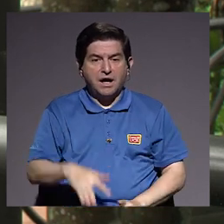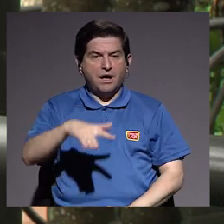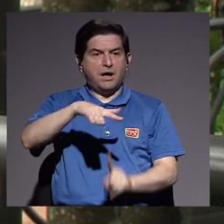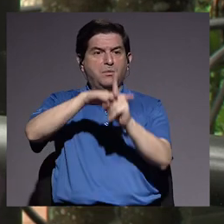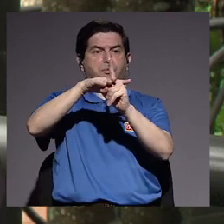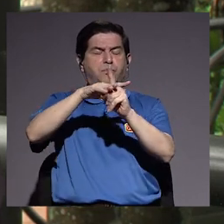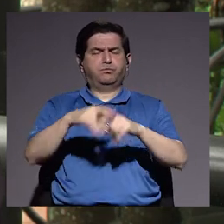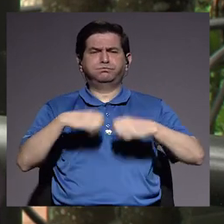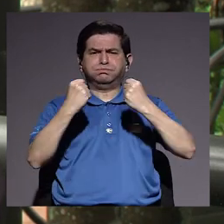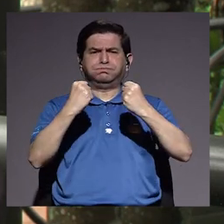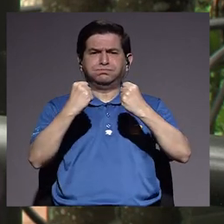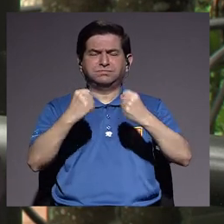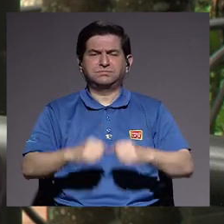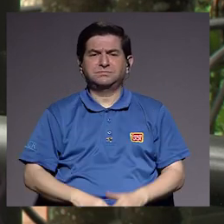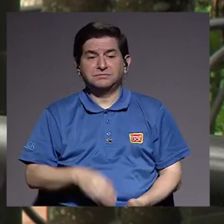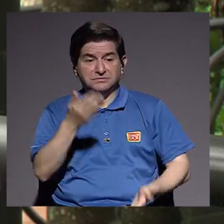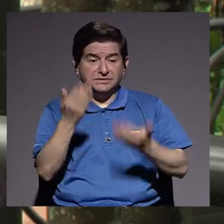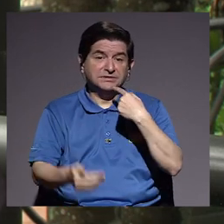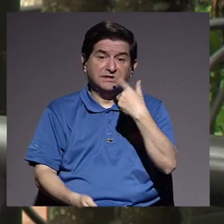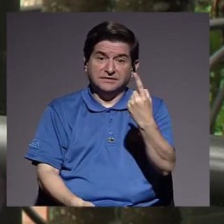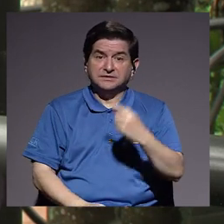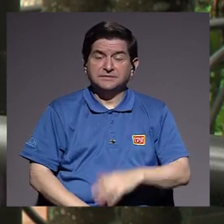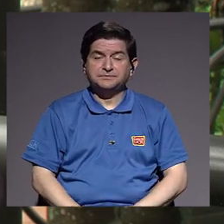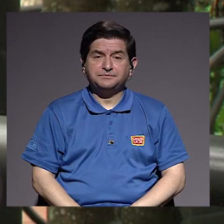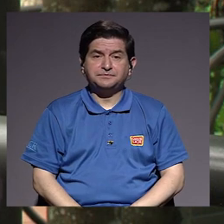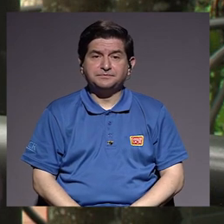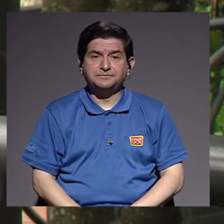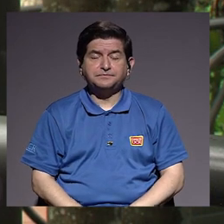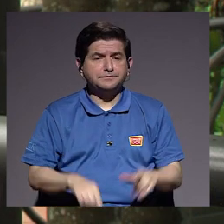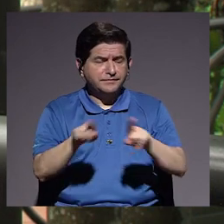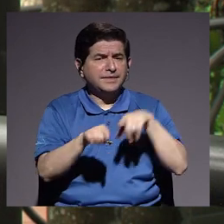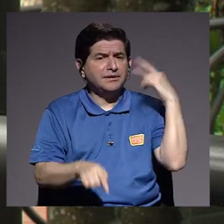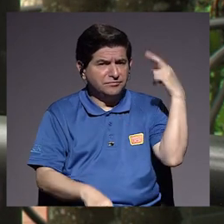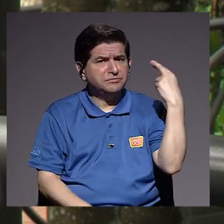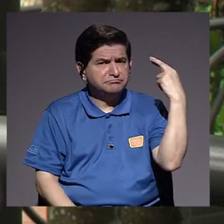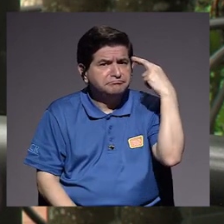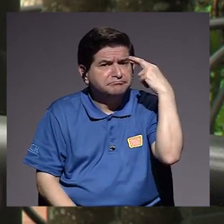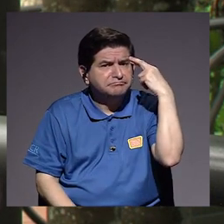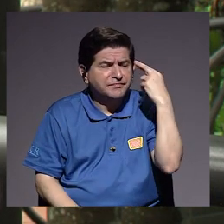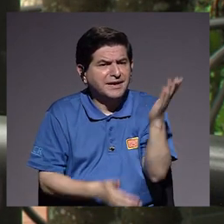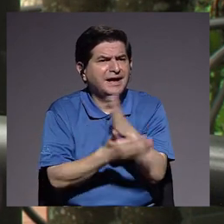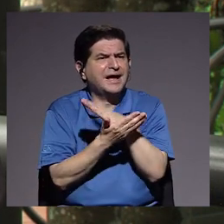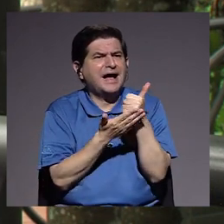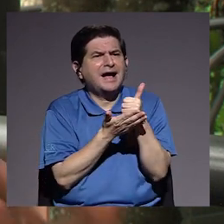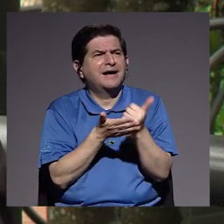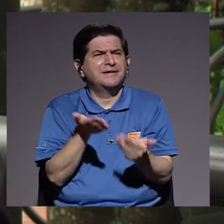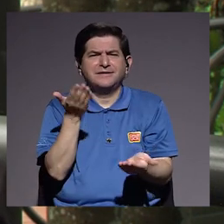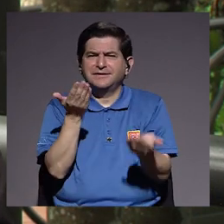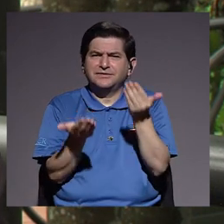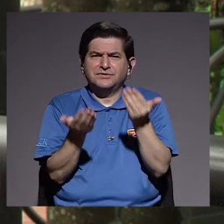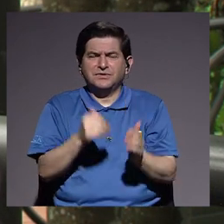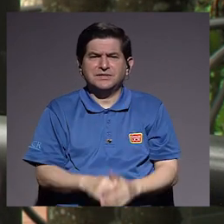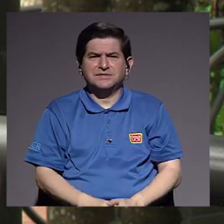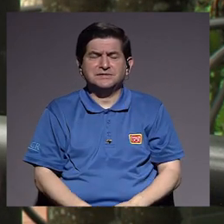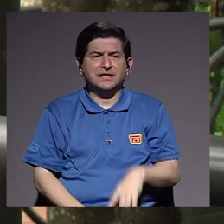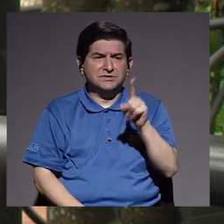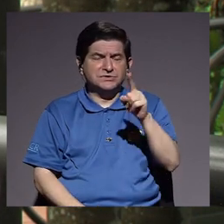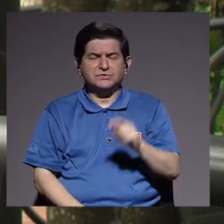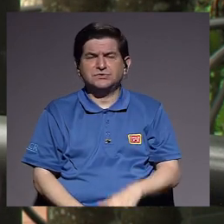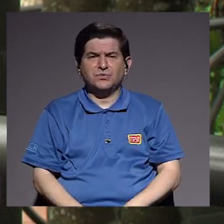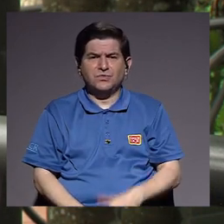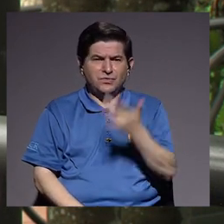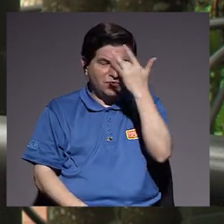y severa, se podría decir. E inclusive habría que reflexionar también algo que una intelectual, uh-huh,